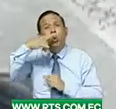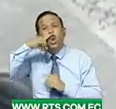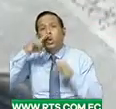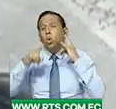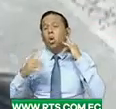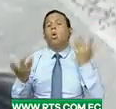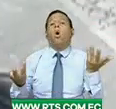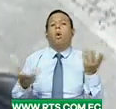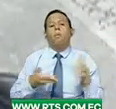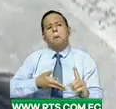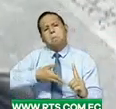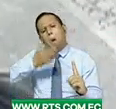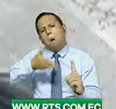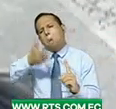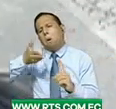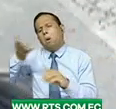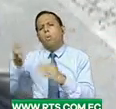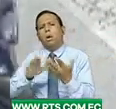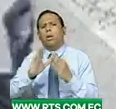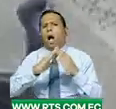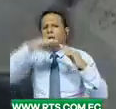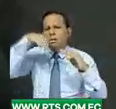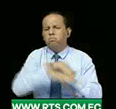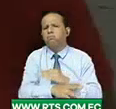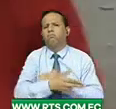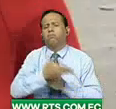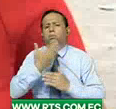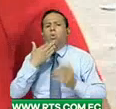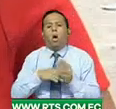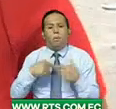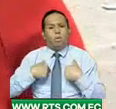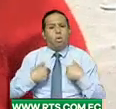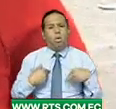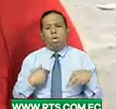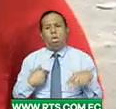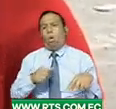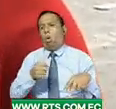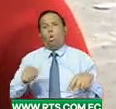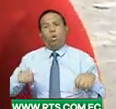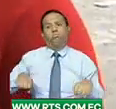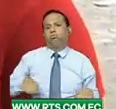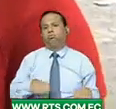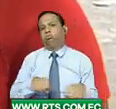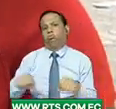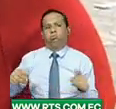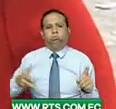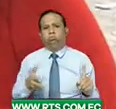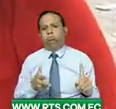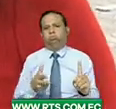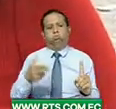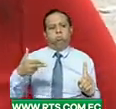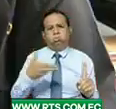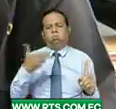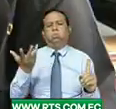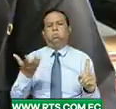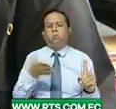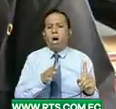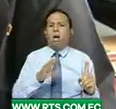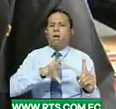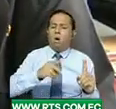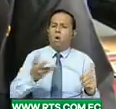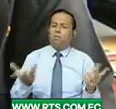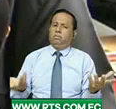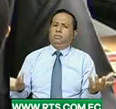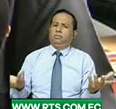las casas propias se meten los sicarios. Mire, ahorita uno va caminando y no sabe en qué momento una moto llega, le roba, le apuñala, le mata. Uno tiene